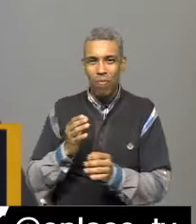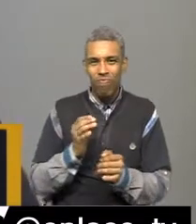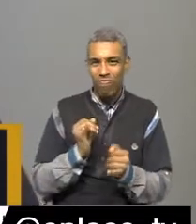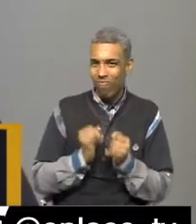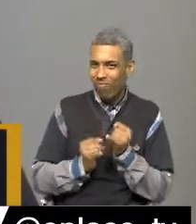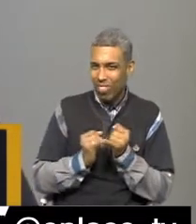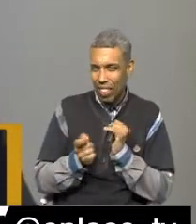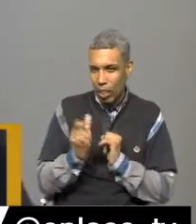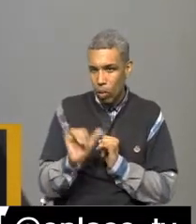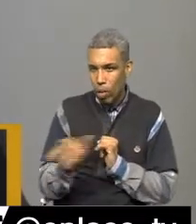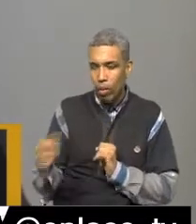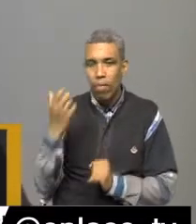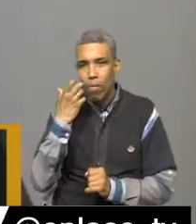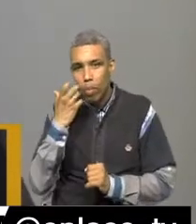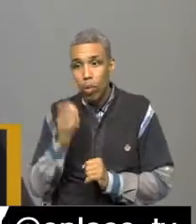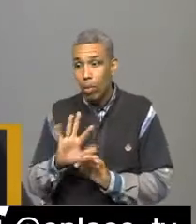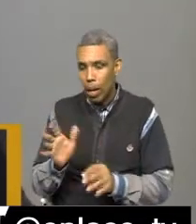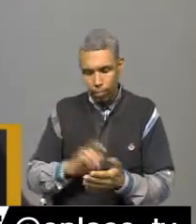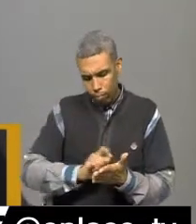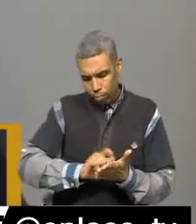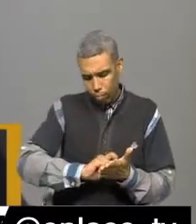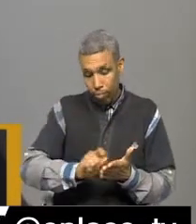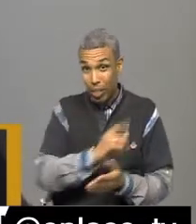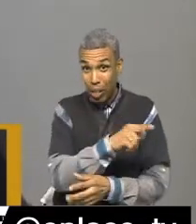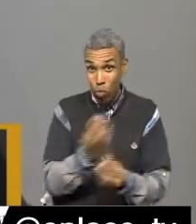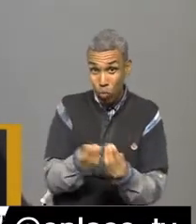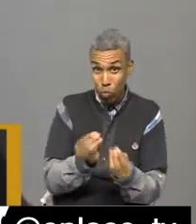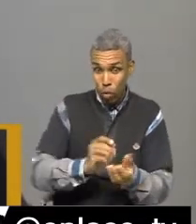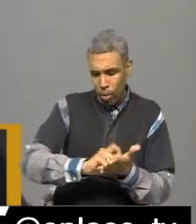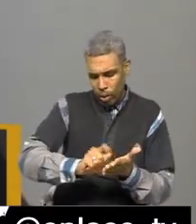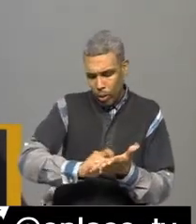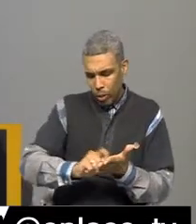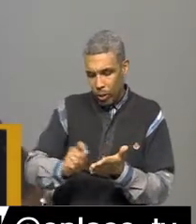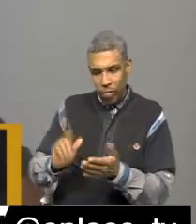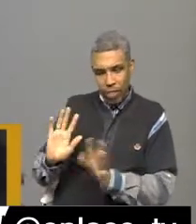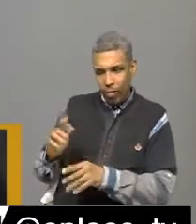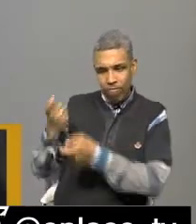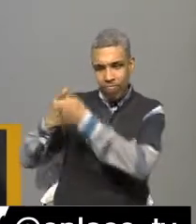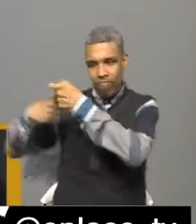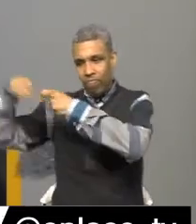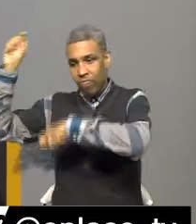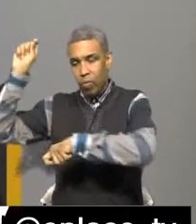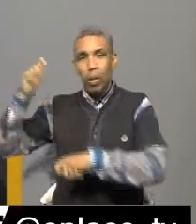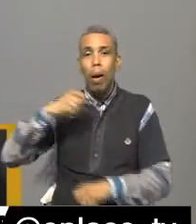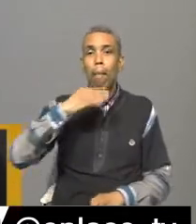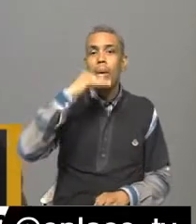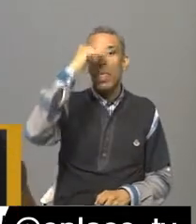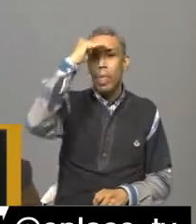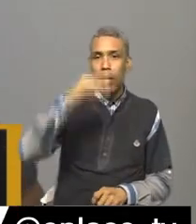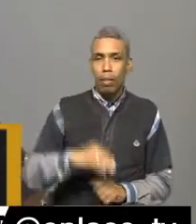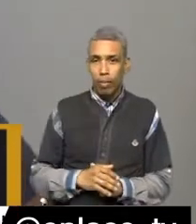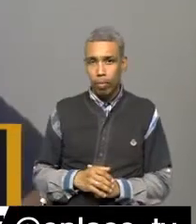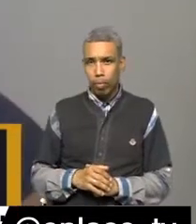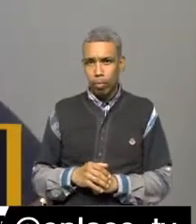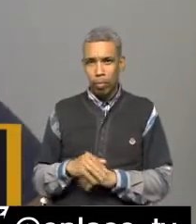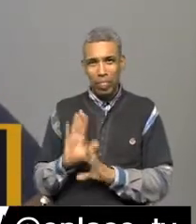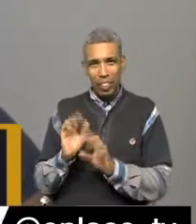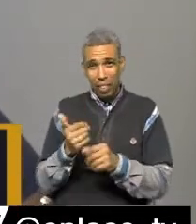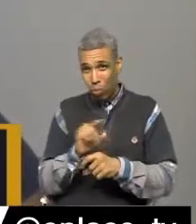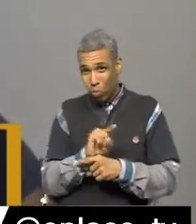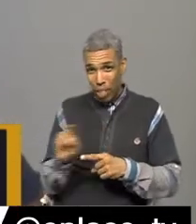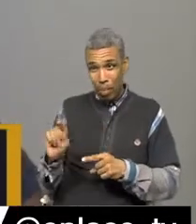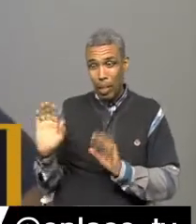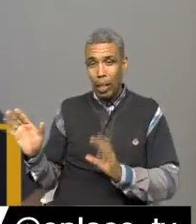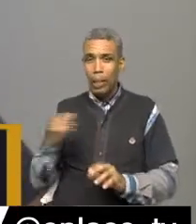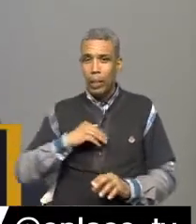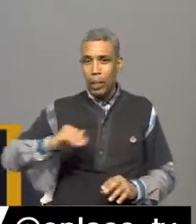remisión. Él estaba muy delicado, él broncoaspiró, tuvimos que entubarlo, duró una semana completa intubado. Entonces en